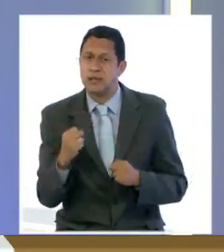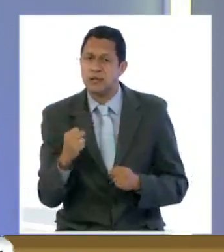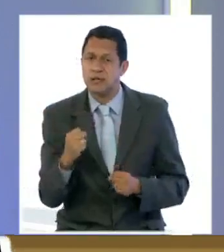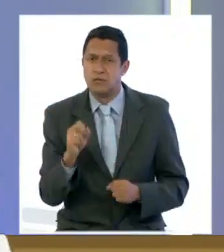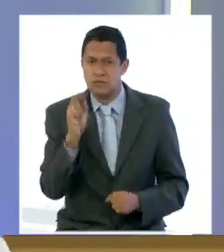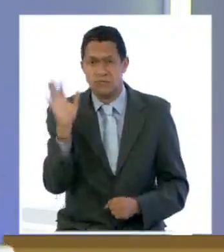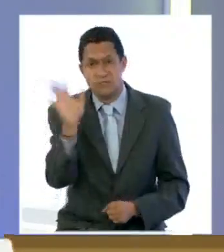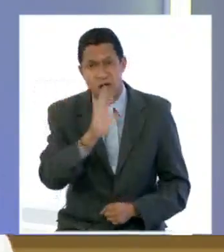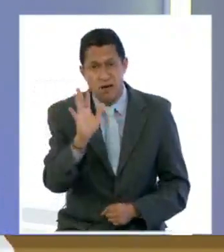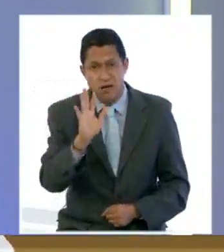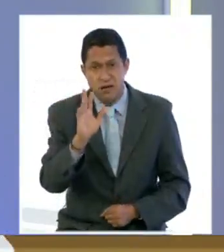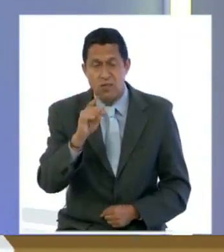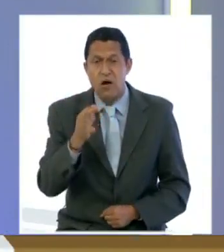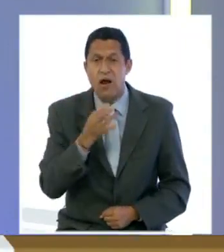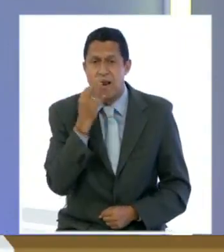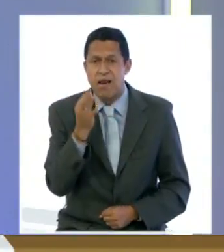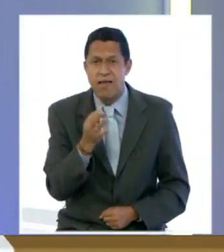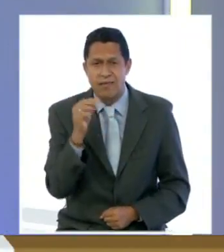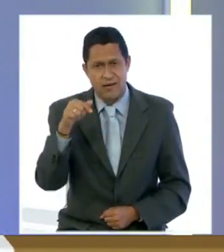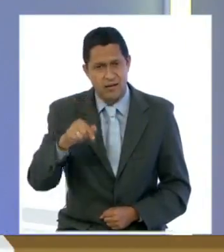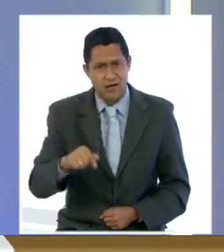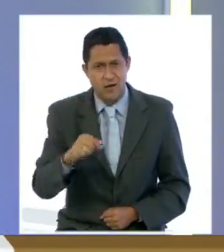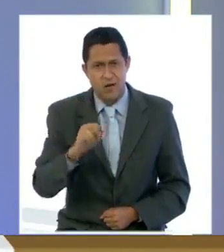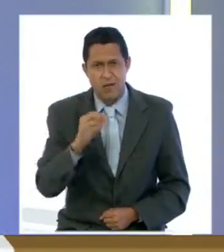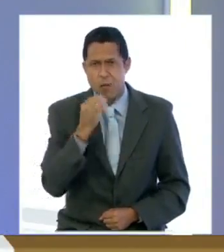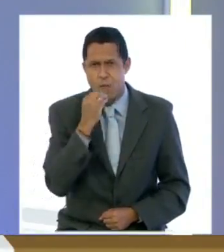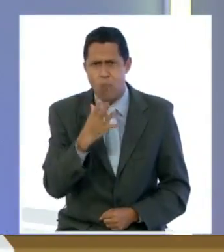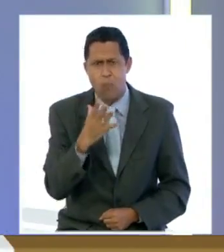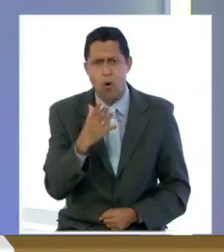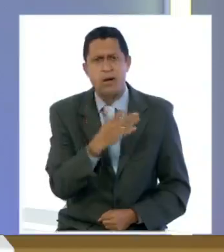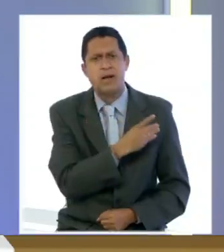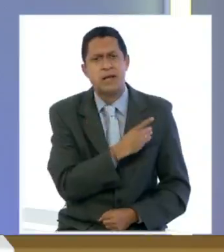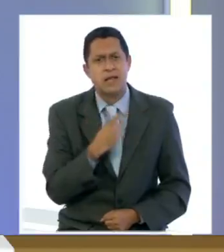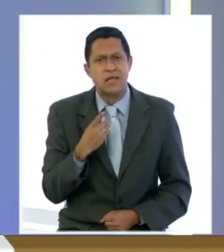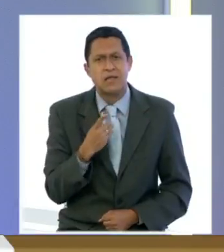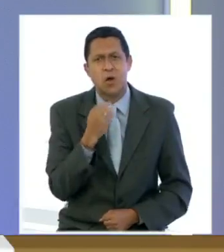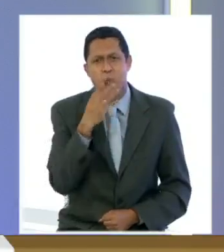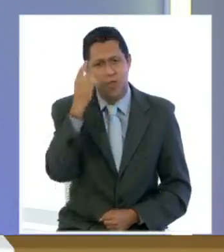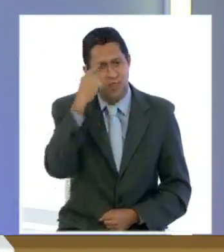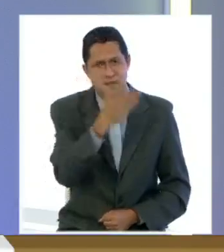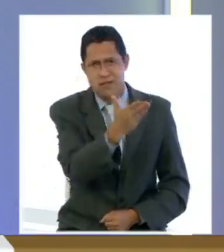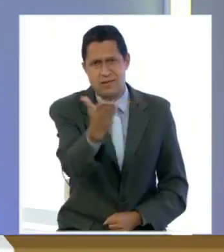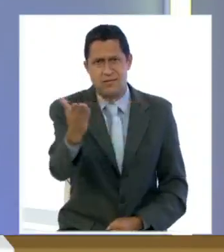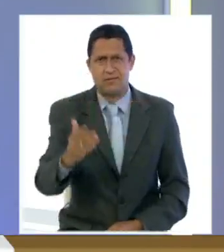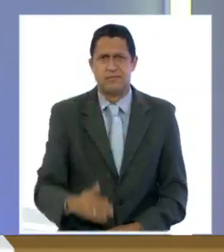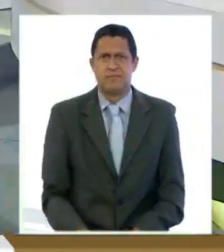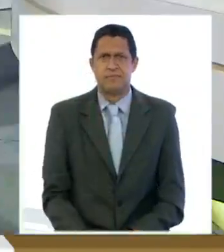Nos despedimos la tarde del día de hoy, deseándole un excelente día.